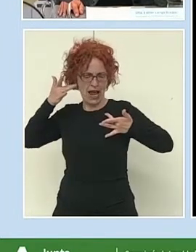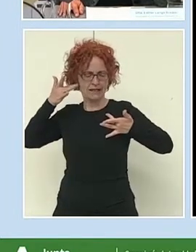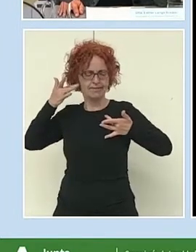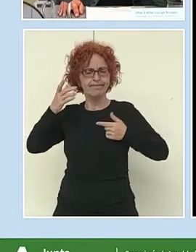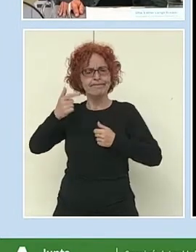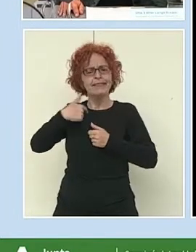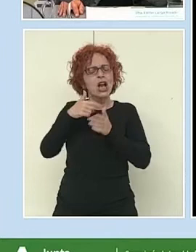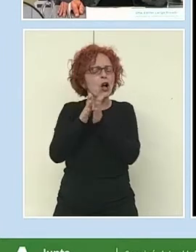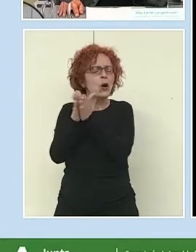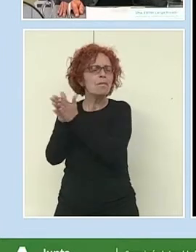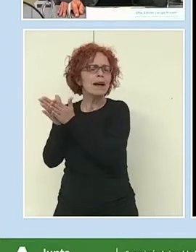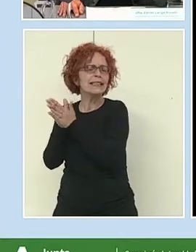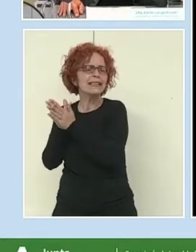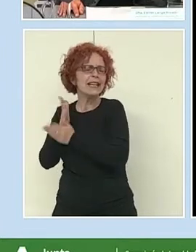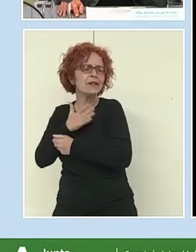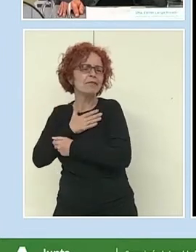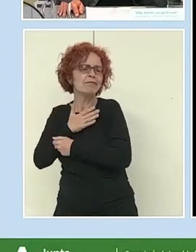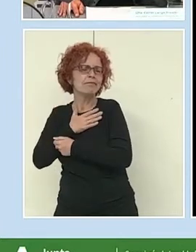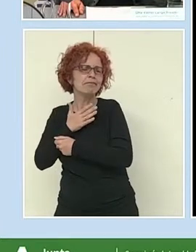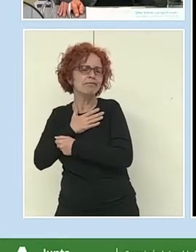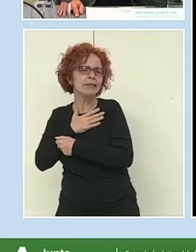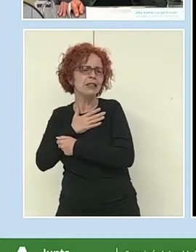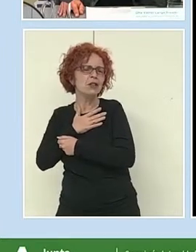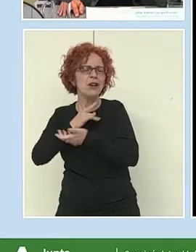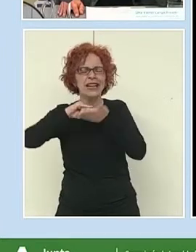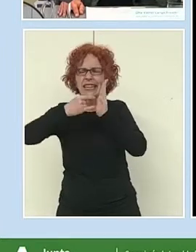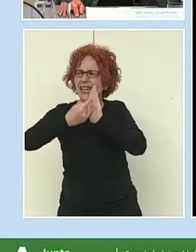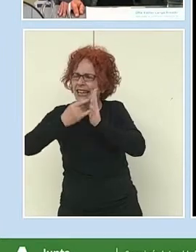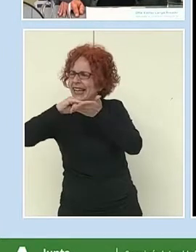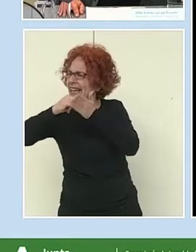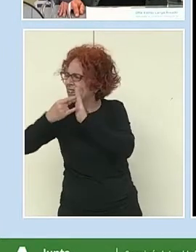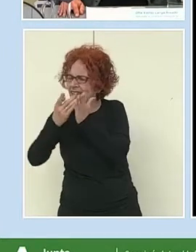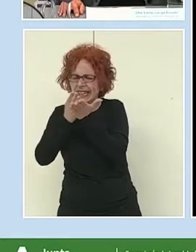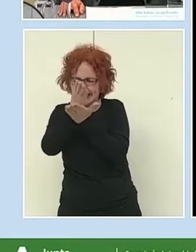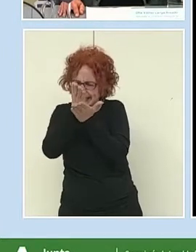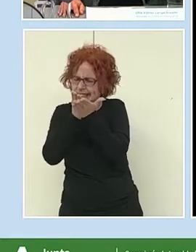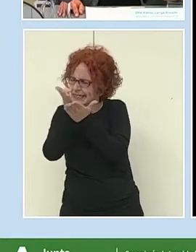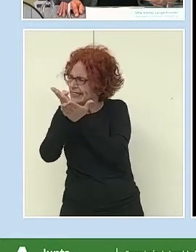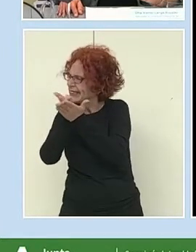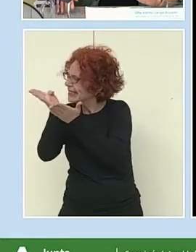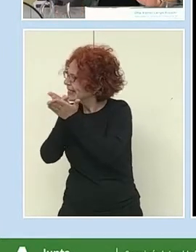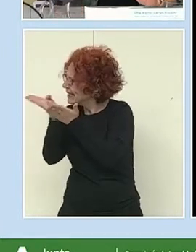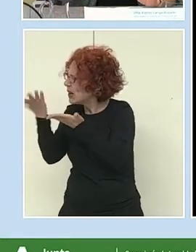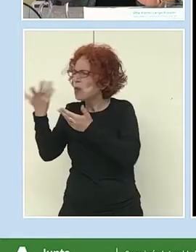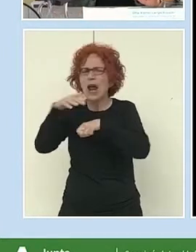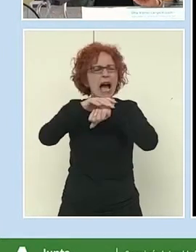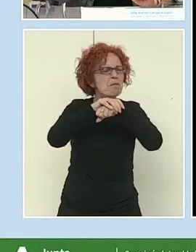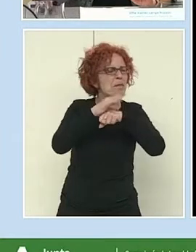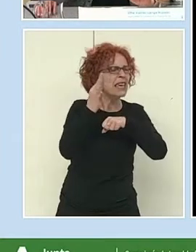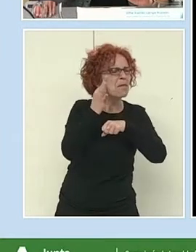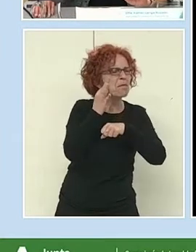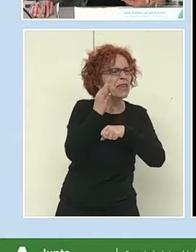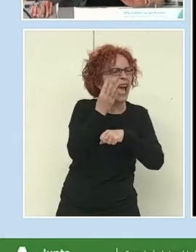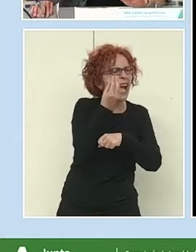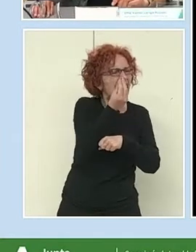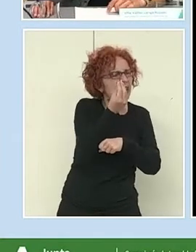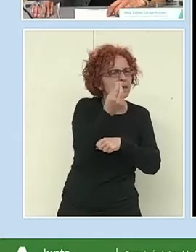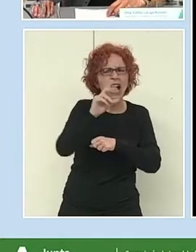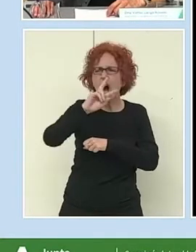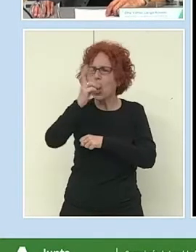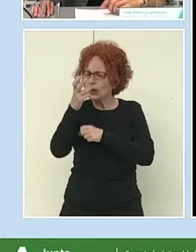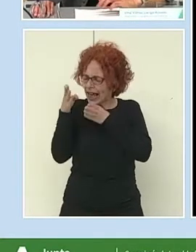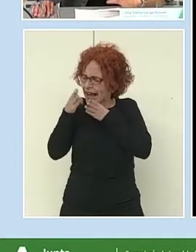pues estaban escogiendo diferentes ingenierías. Una amiga mía pues estaba escogiendo ingeniería química, otra ingeniería de